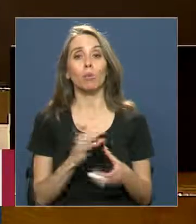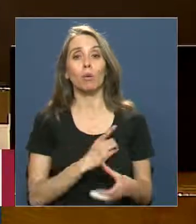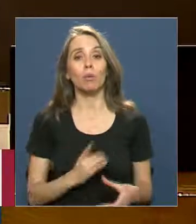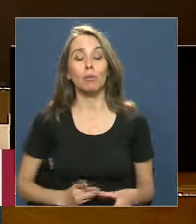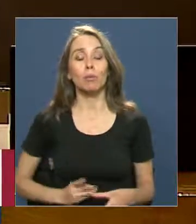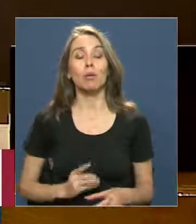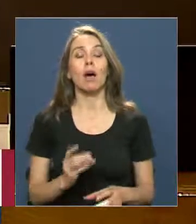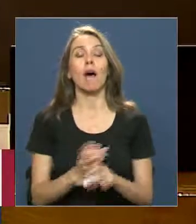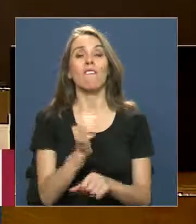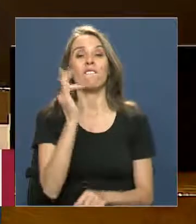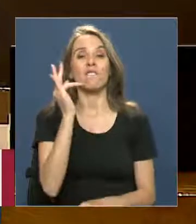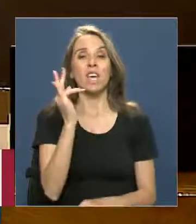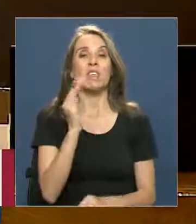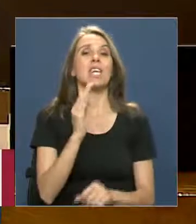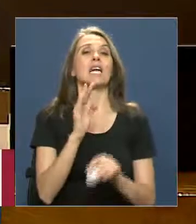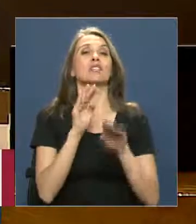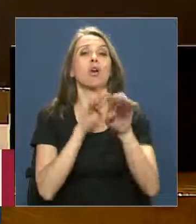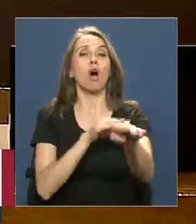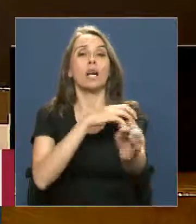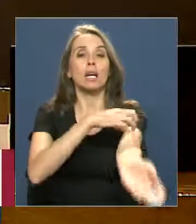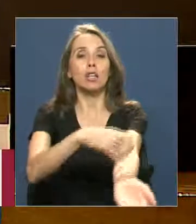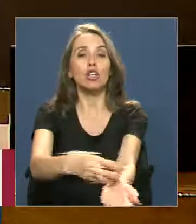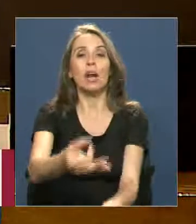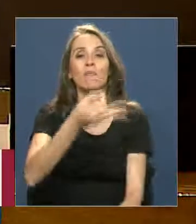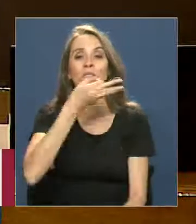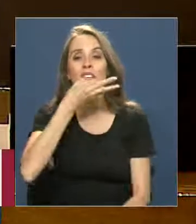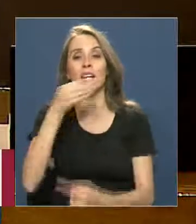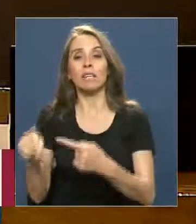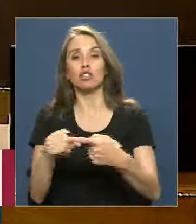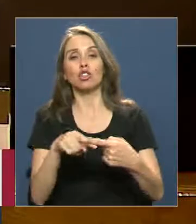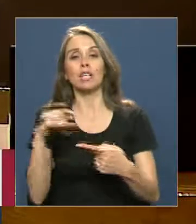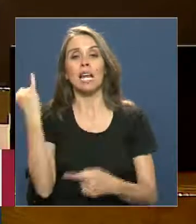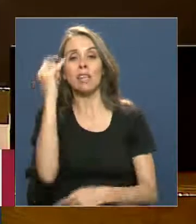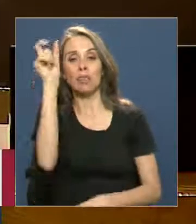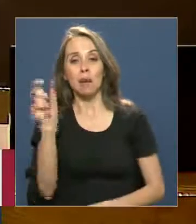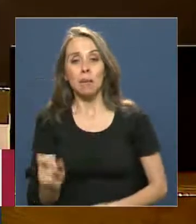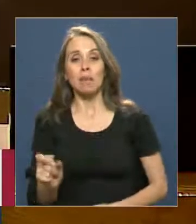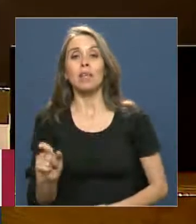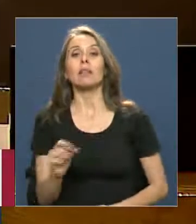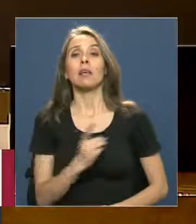Regionalista Verde Social Independientes, diputado don Jaime Mulet, hasta por 3 minutos.